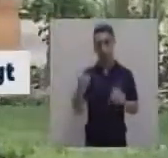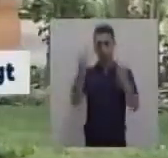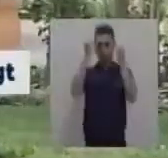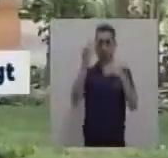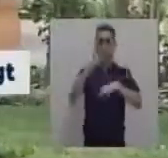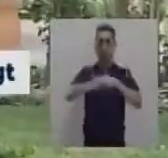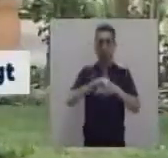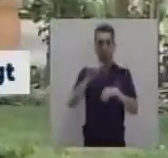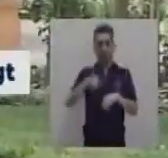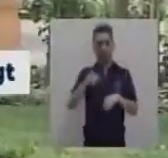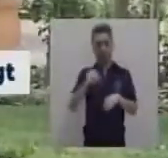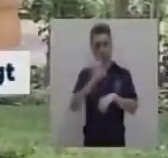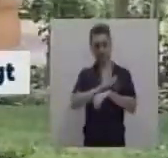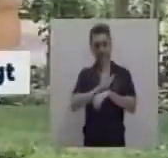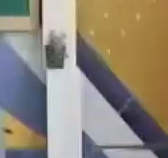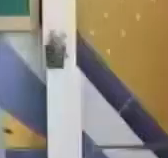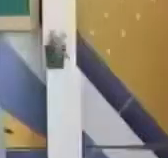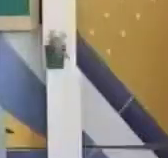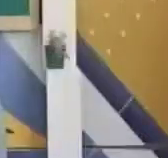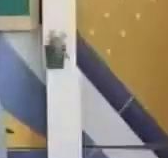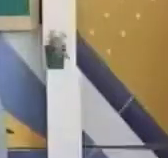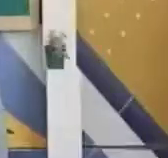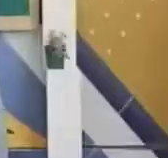todo lo aprendido dentro del programa.